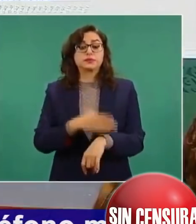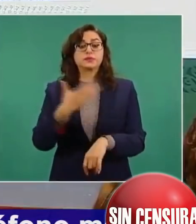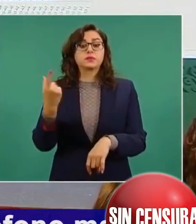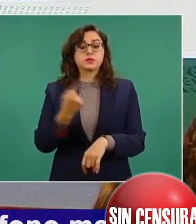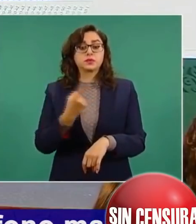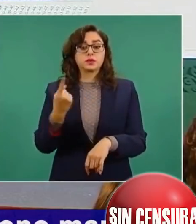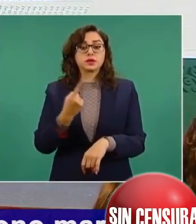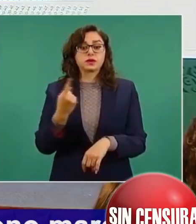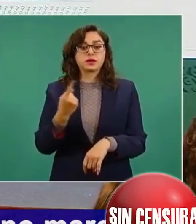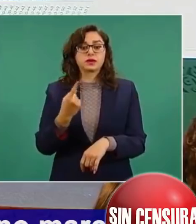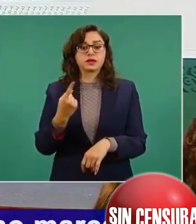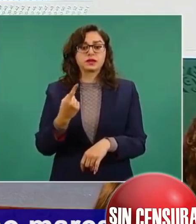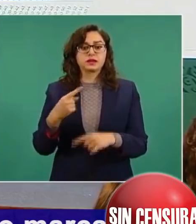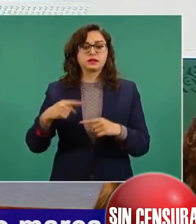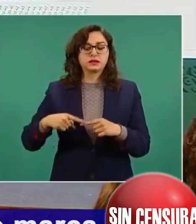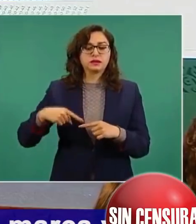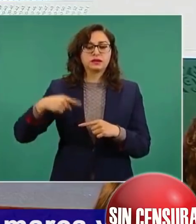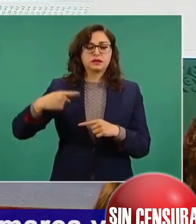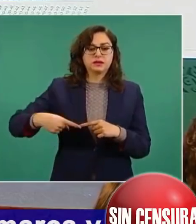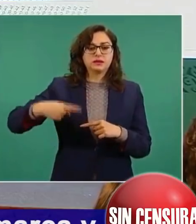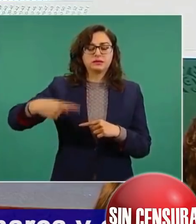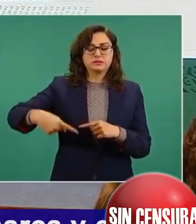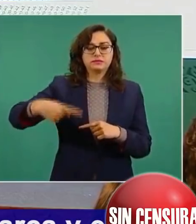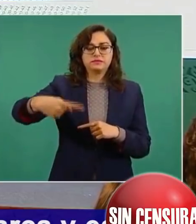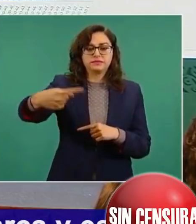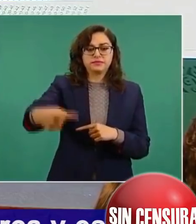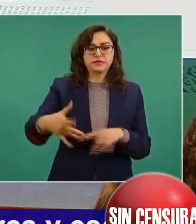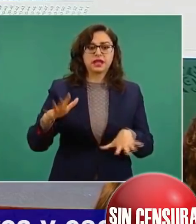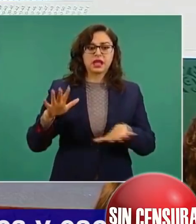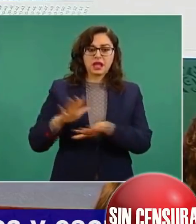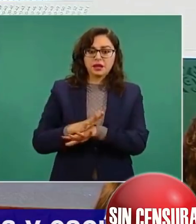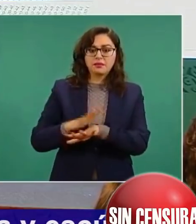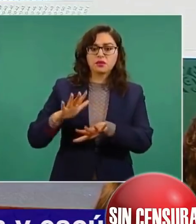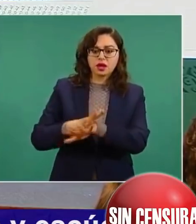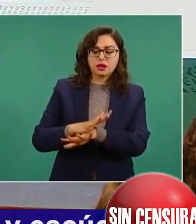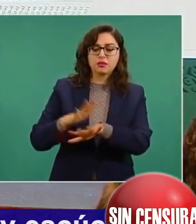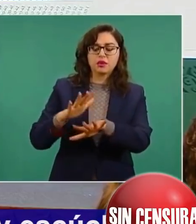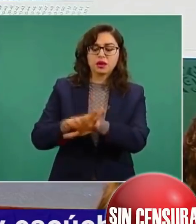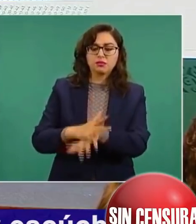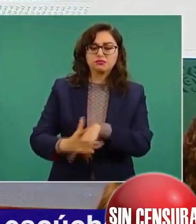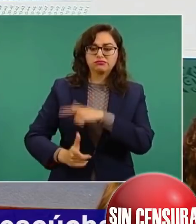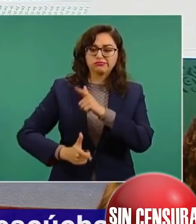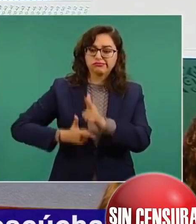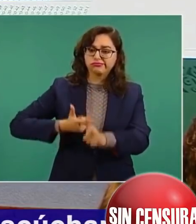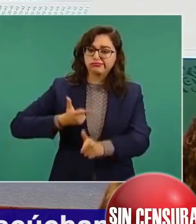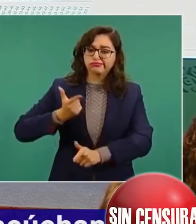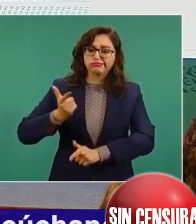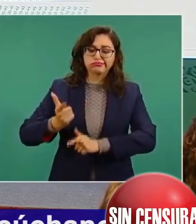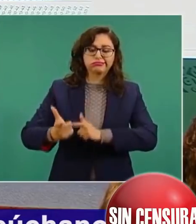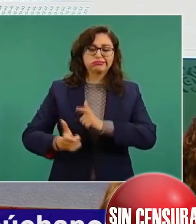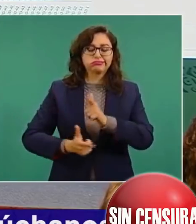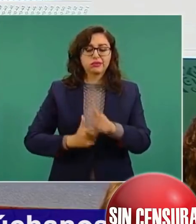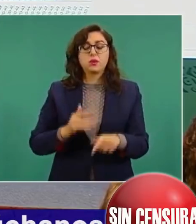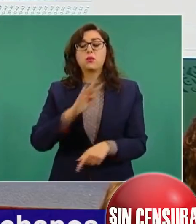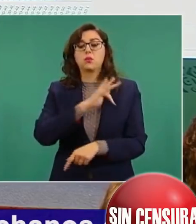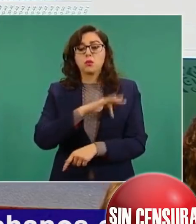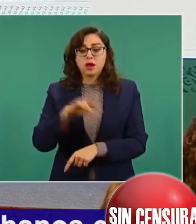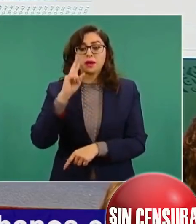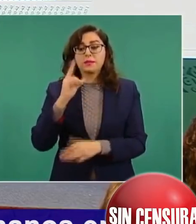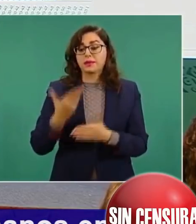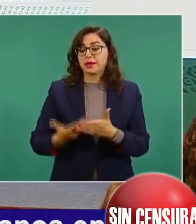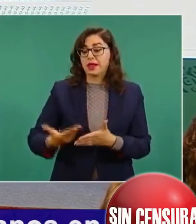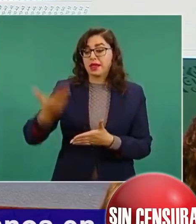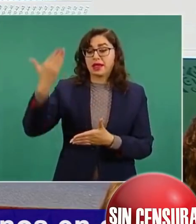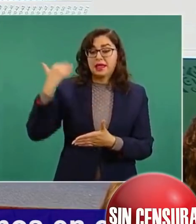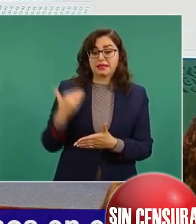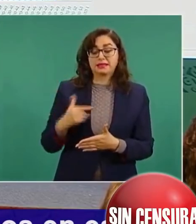viendo en forma más lenta. Lo que vemos es este largo periodo de meseta que tuvo, a pesar de ser esta